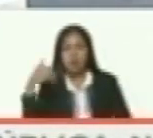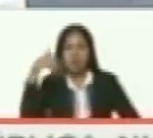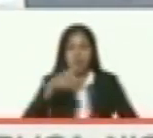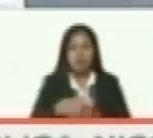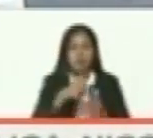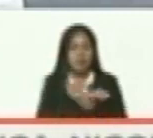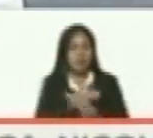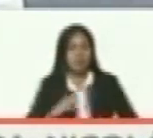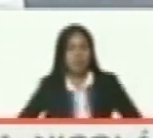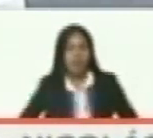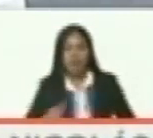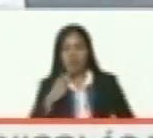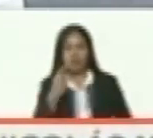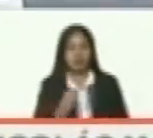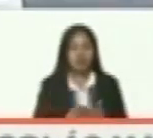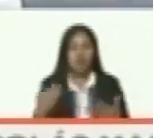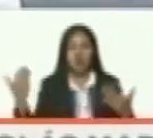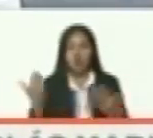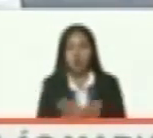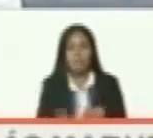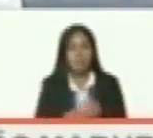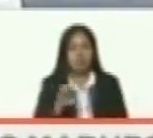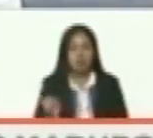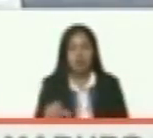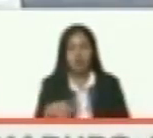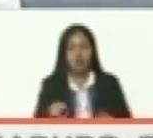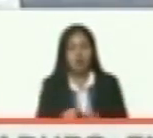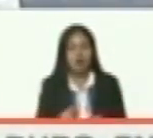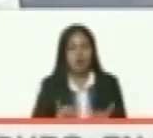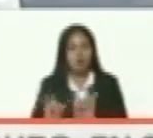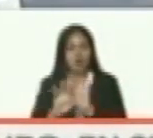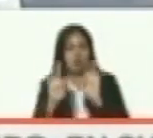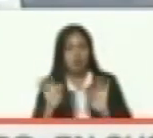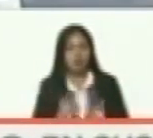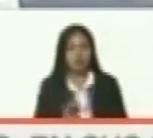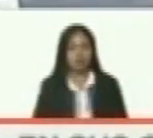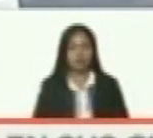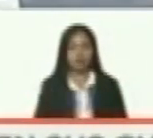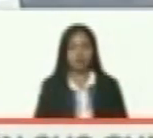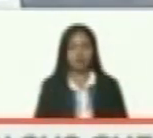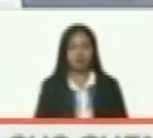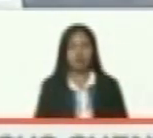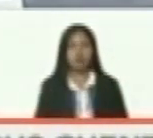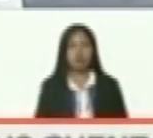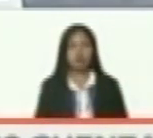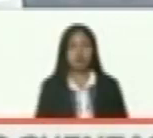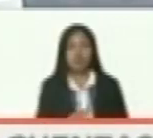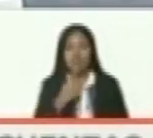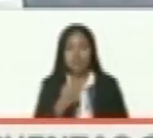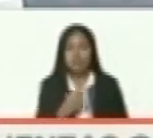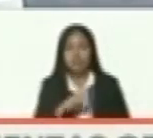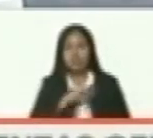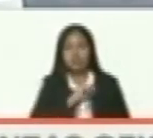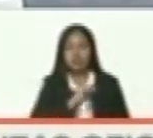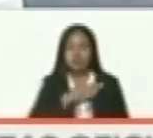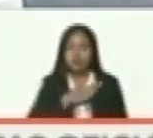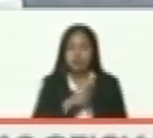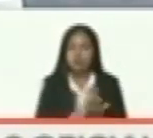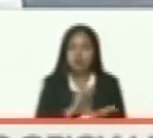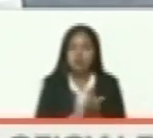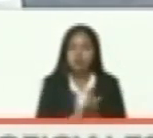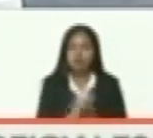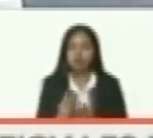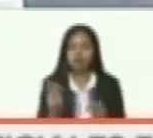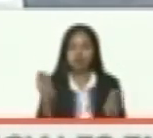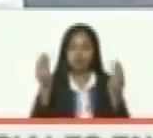intervención militar, que venía un golpe de Estado. Y yo decía, nervios de acero, ¿se acuerdan? Calma y